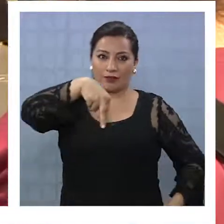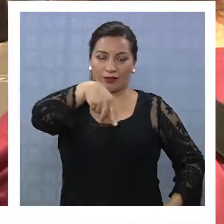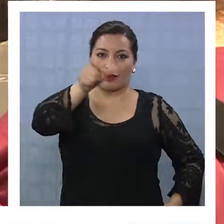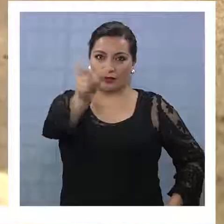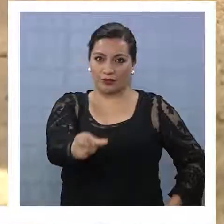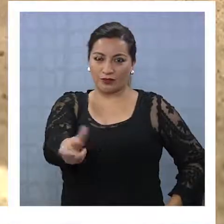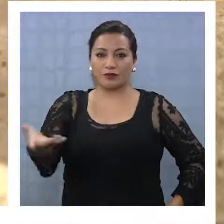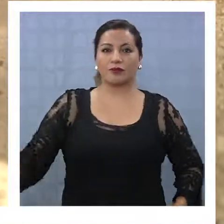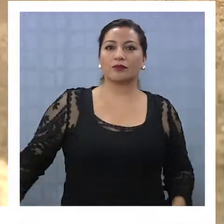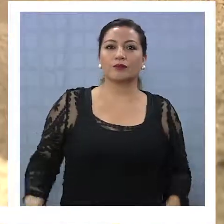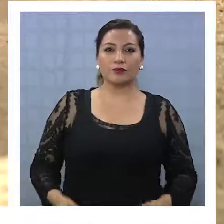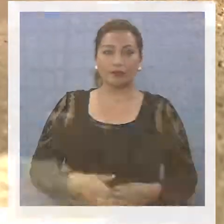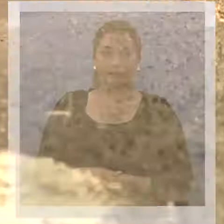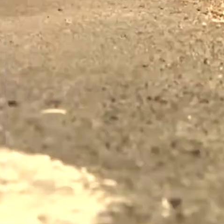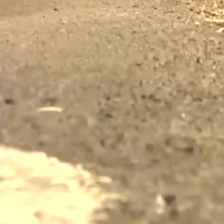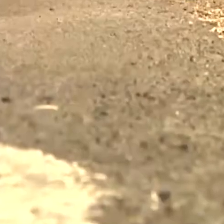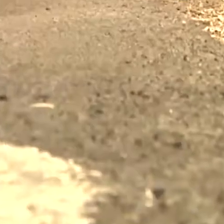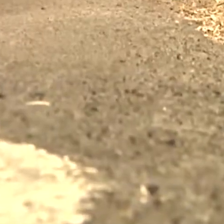a los peatones.